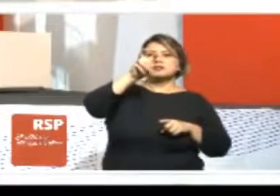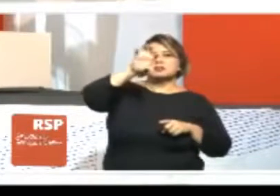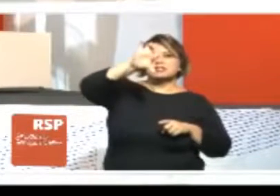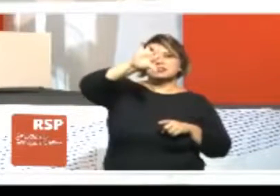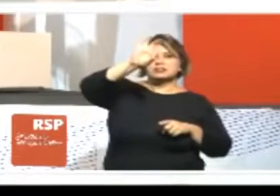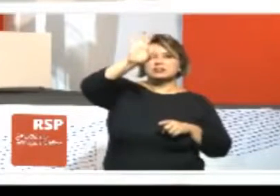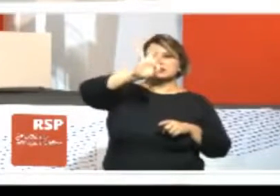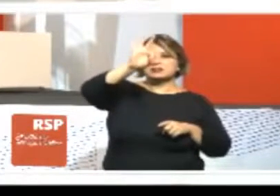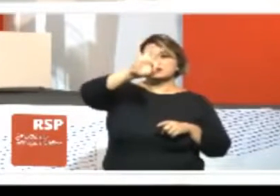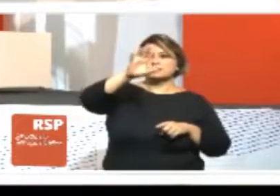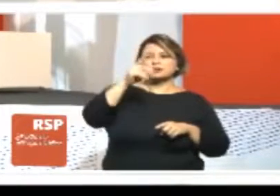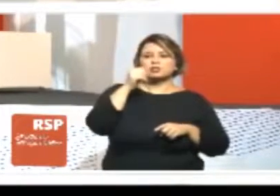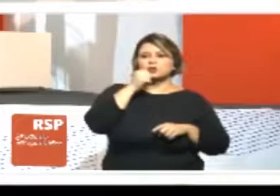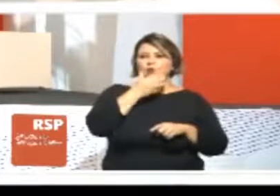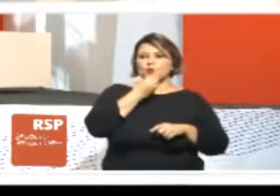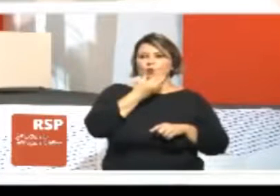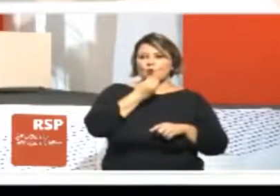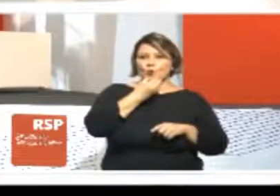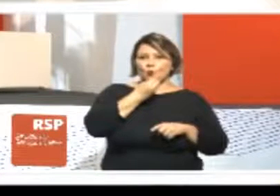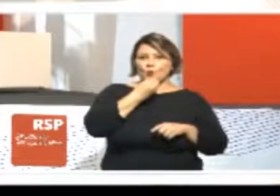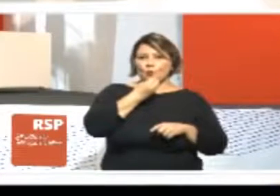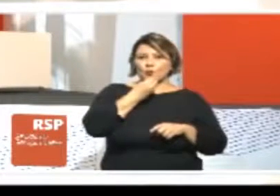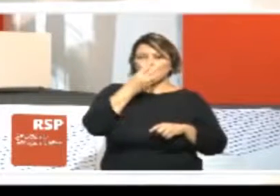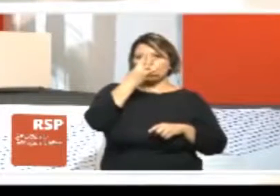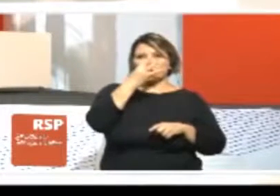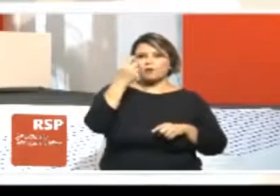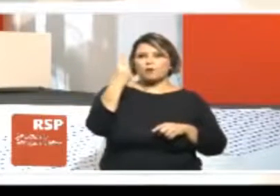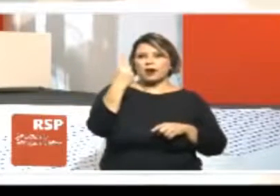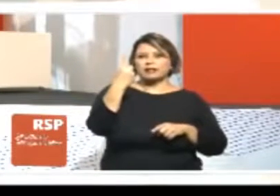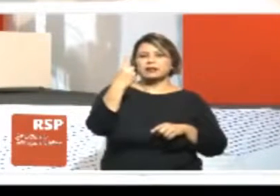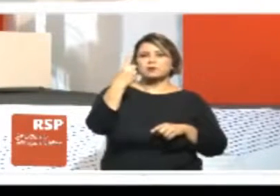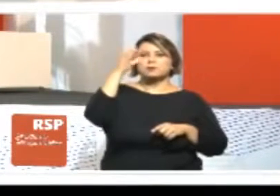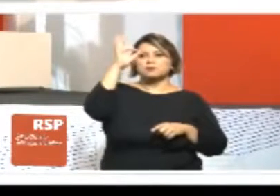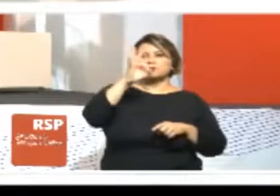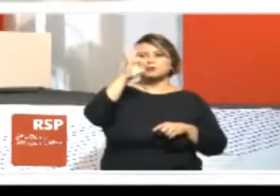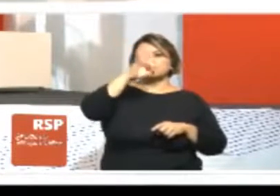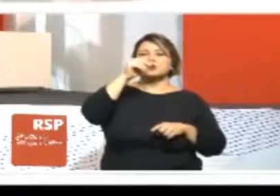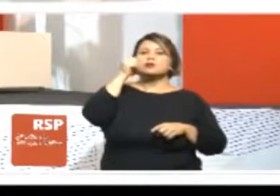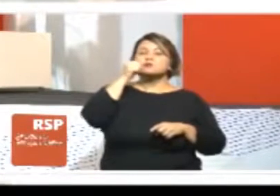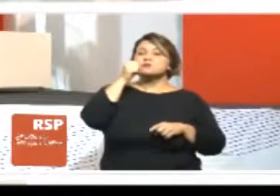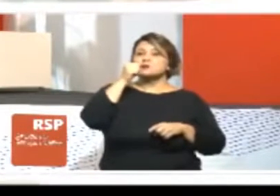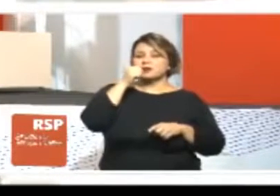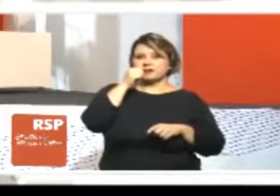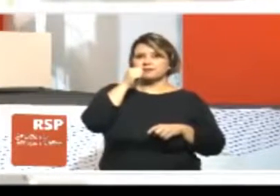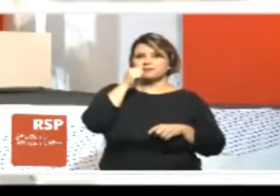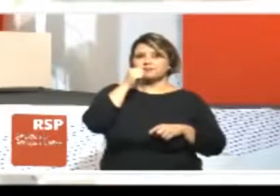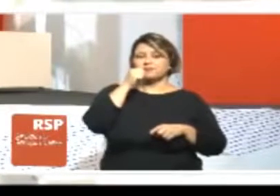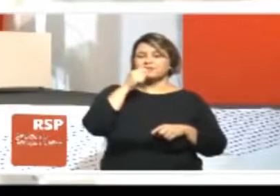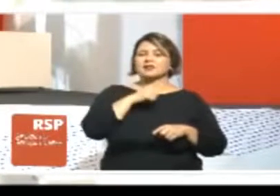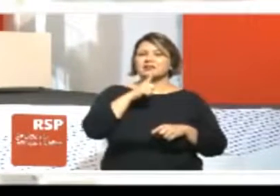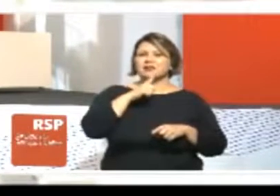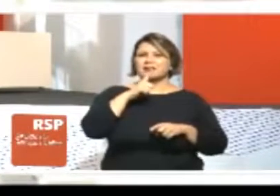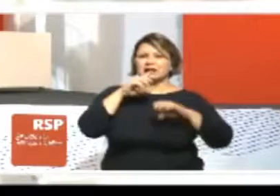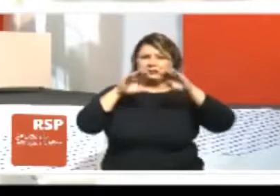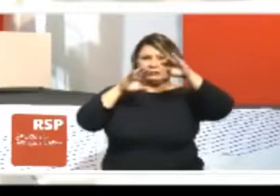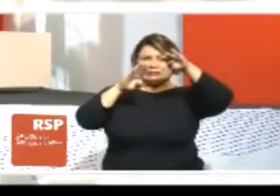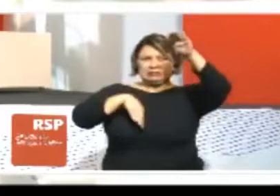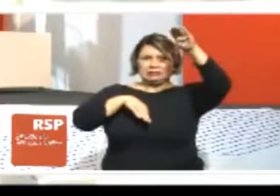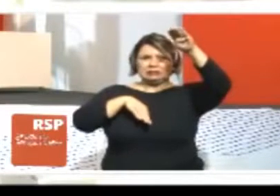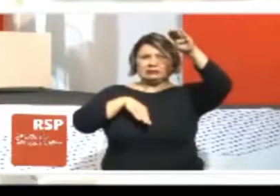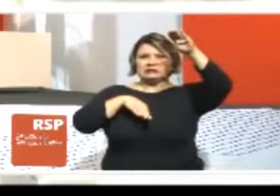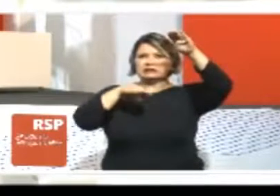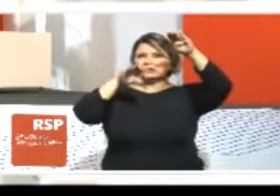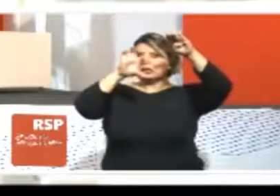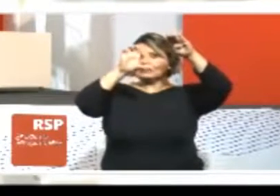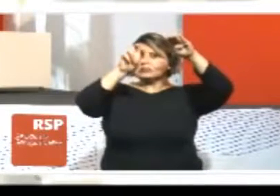hombres y solo el 41% para mujeres. Entonces vemos que hay desigualdad todavía en género y